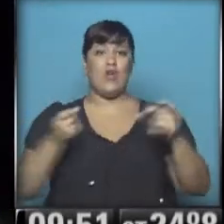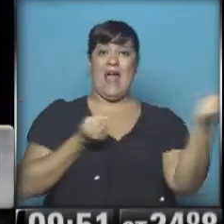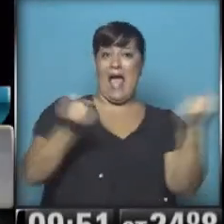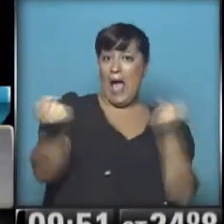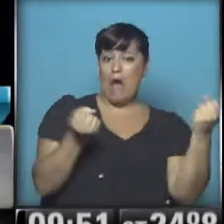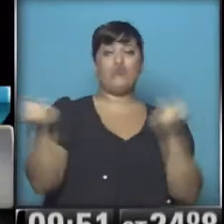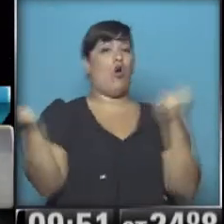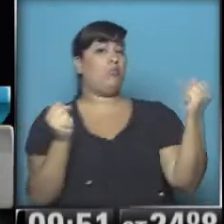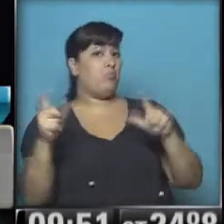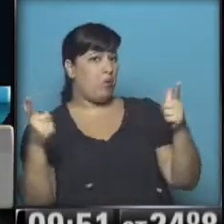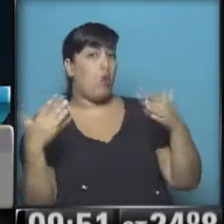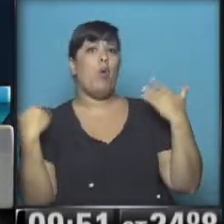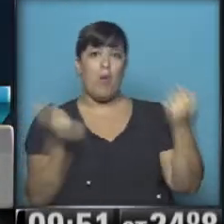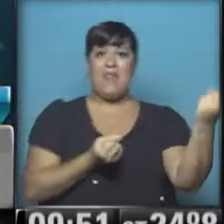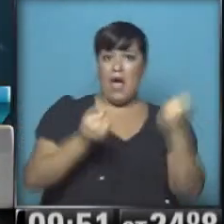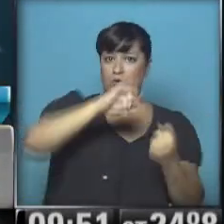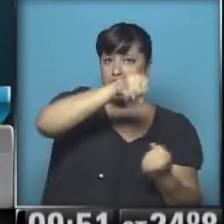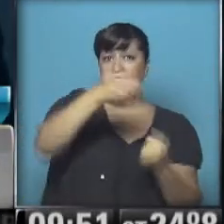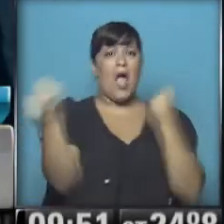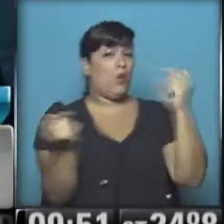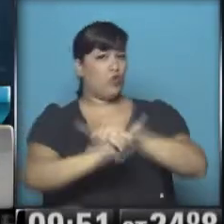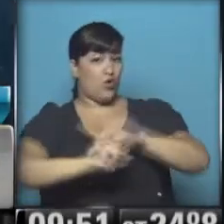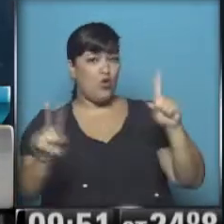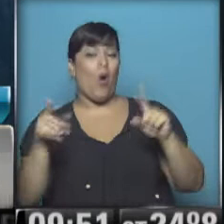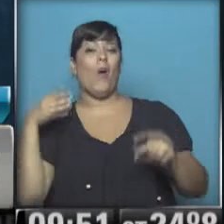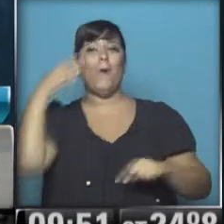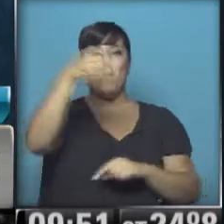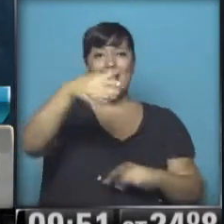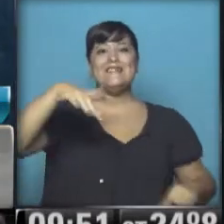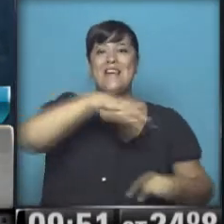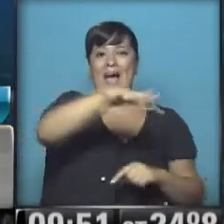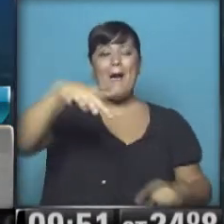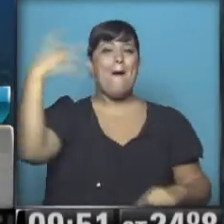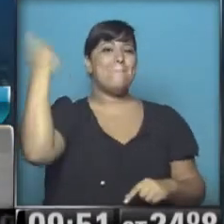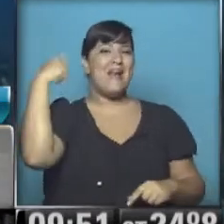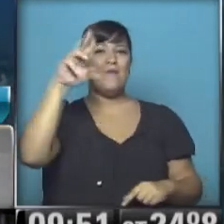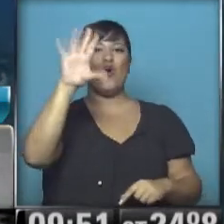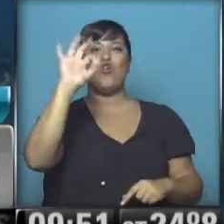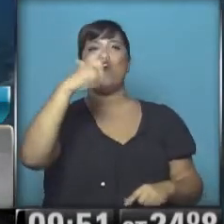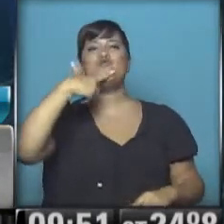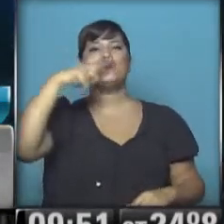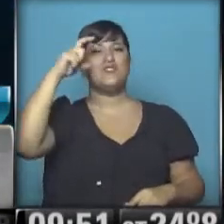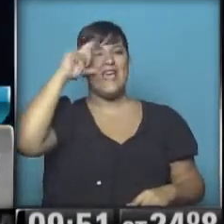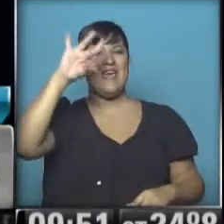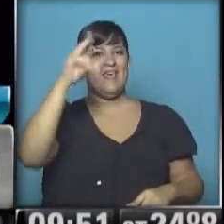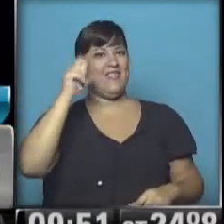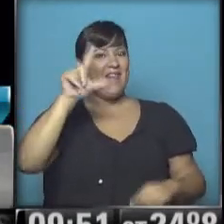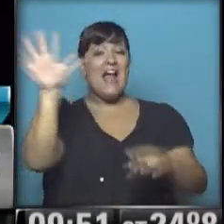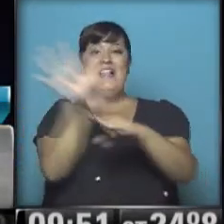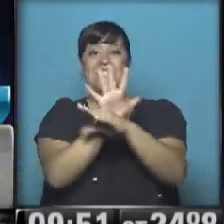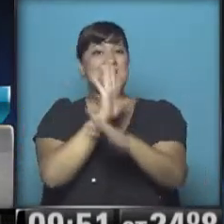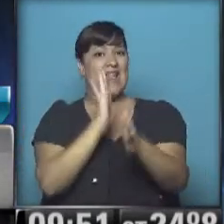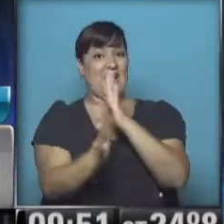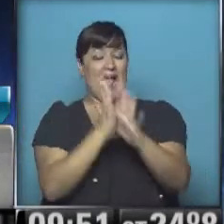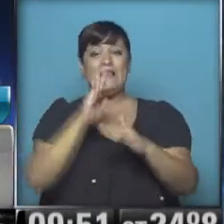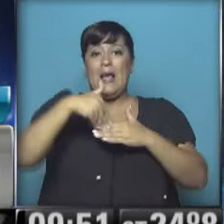porque este es un autocine al que se puede ir sin auto, vayan al Rosedal a ver cine del bueno y gratuitamente. Comienza este